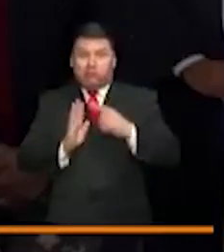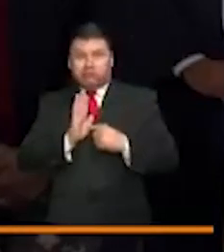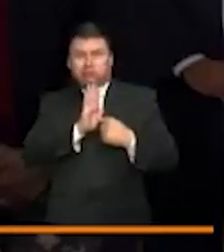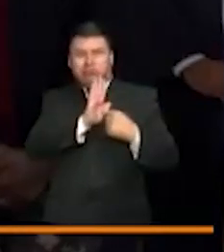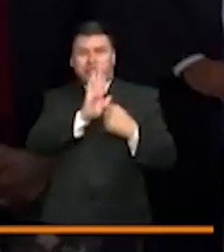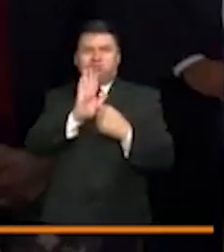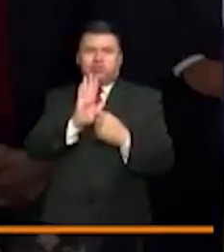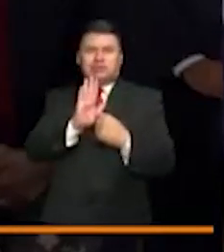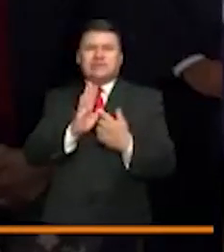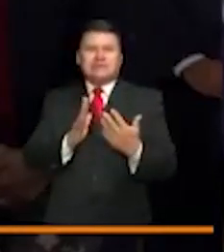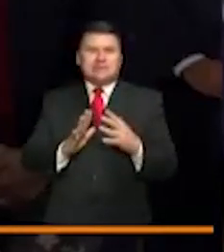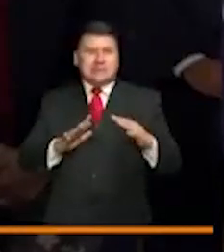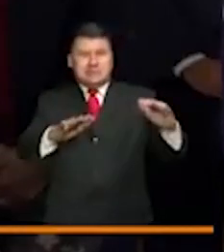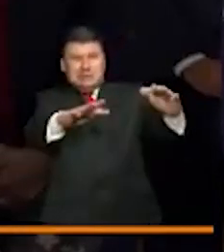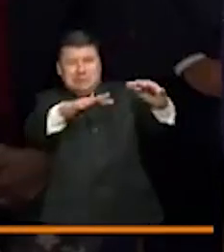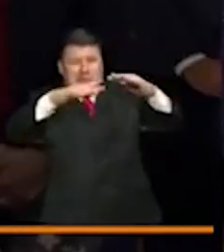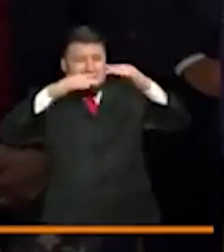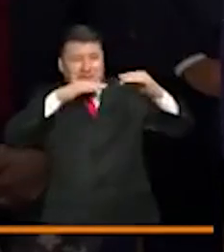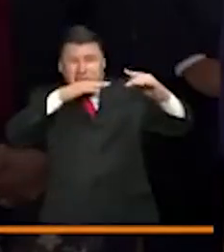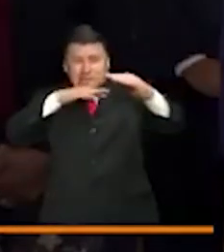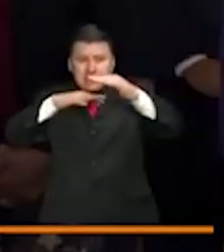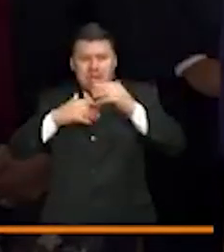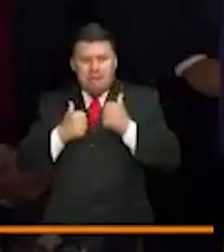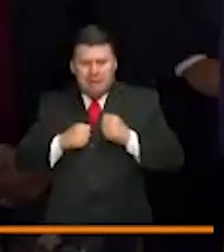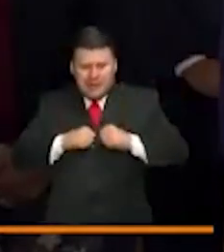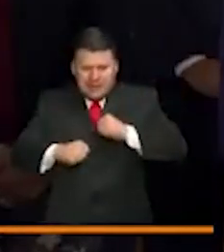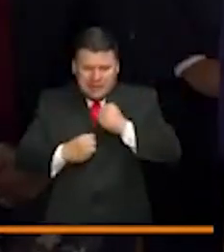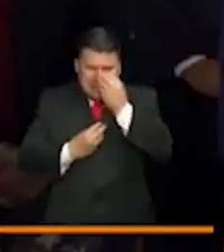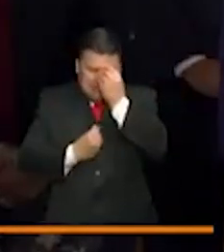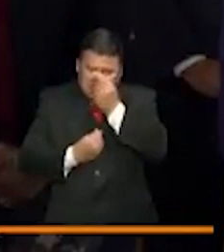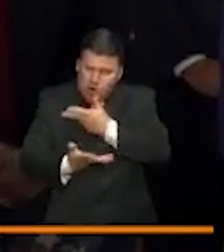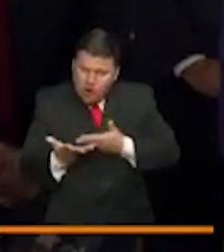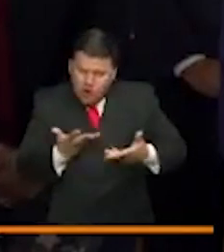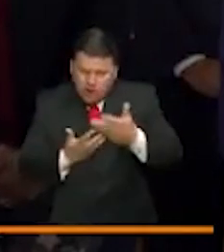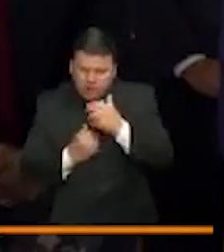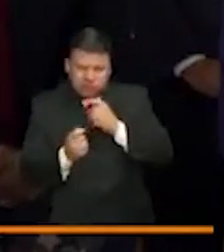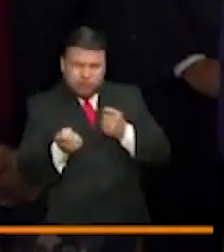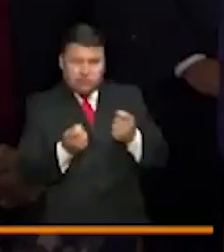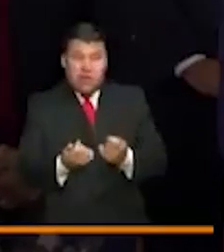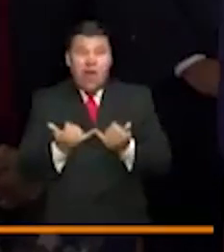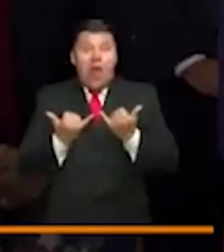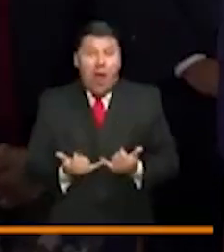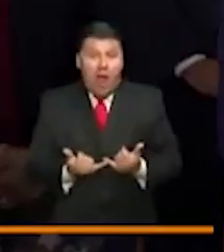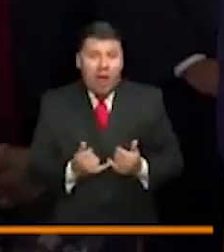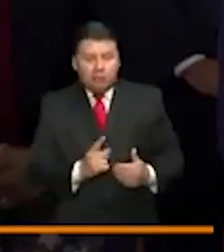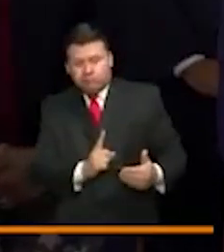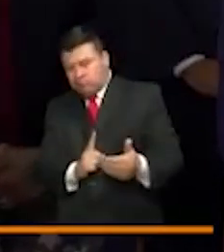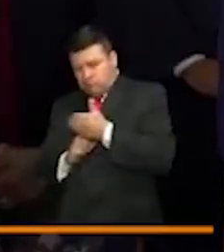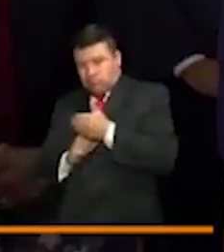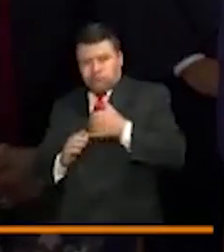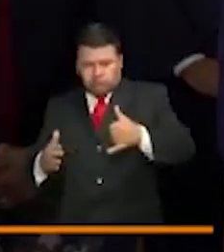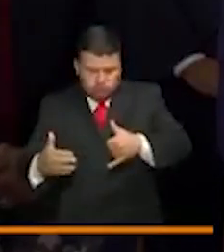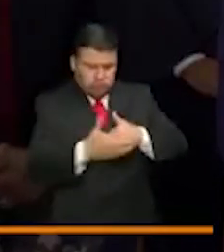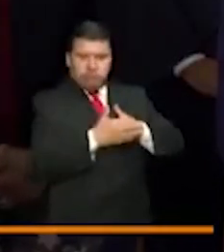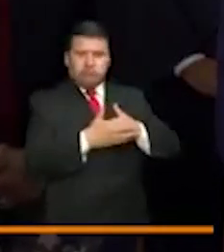el presidente colombiano iván duque anunció que a partir del próximo miércoles el país entrará en cuarentena total obligatoria por un